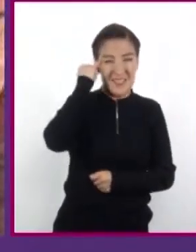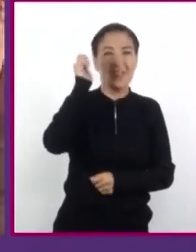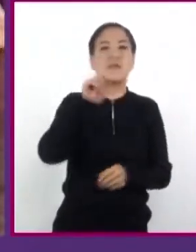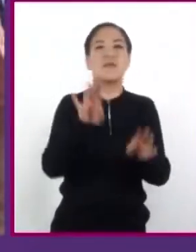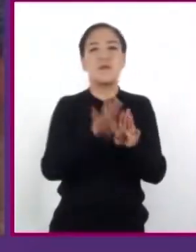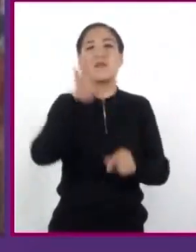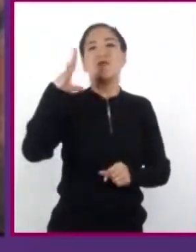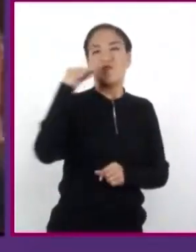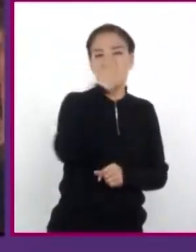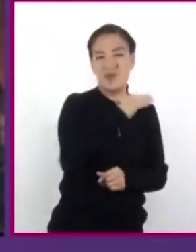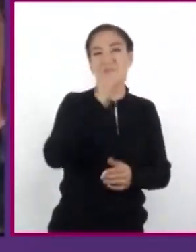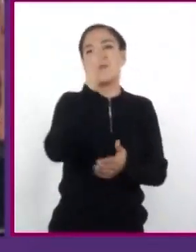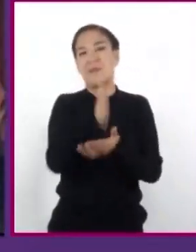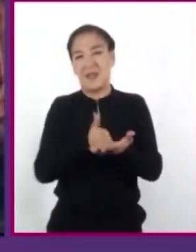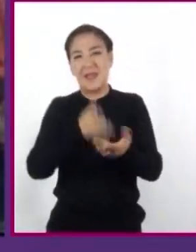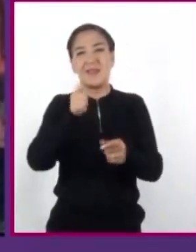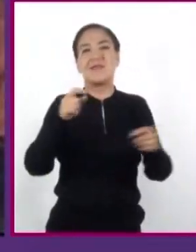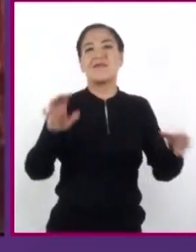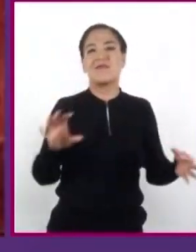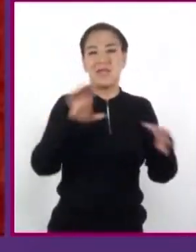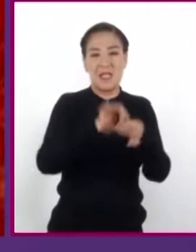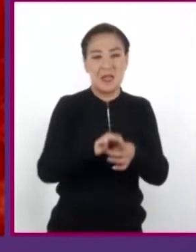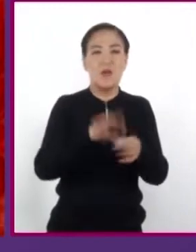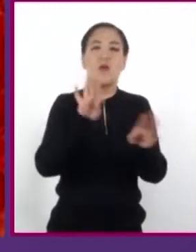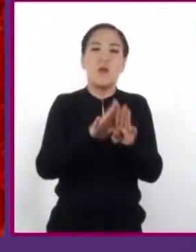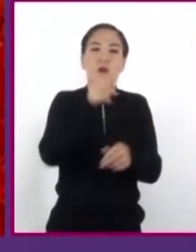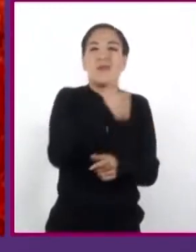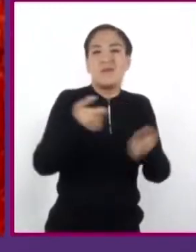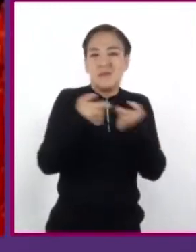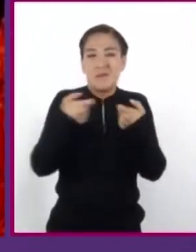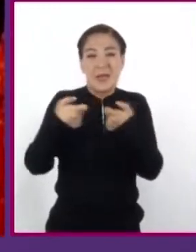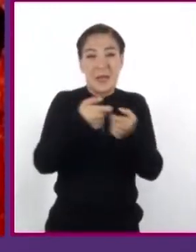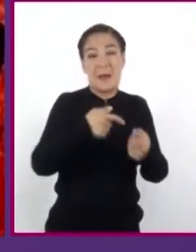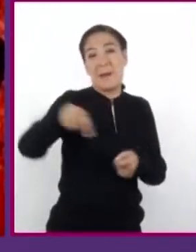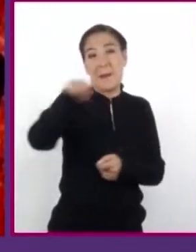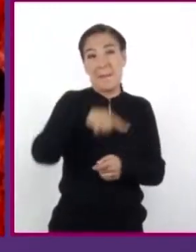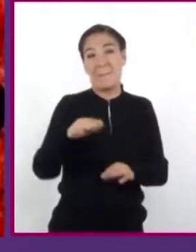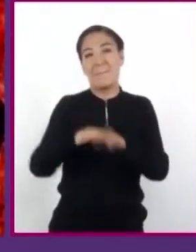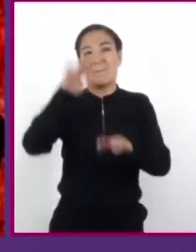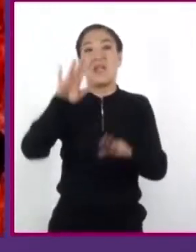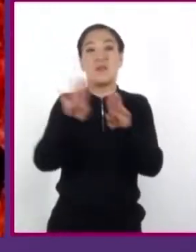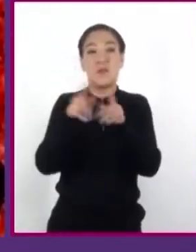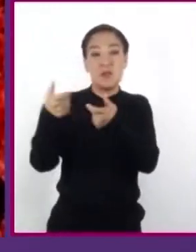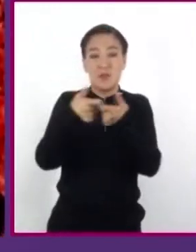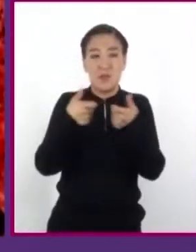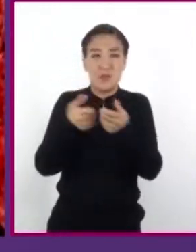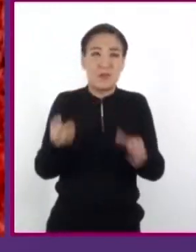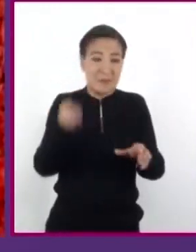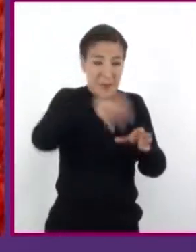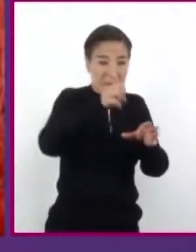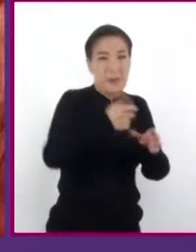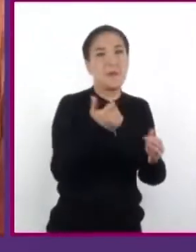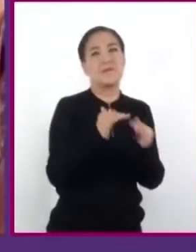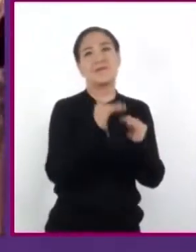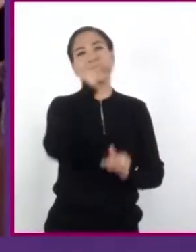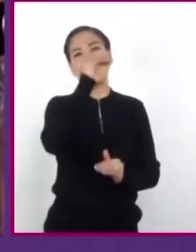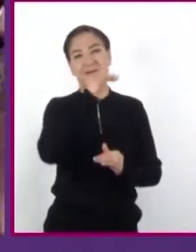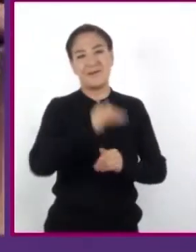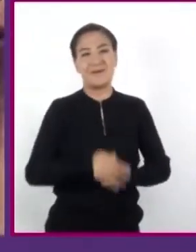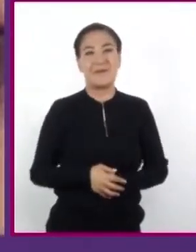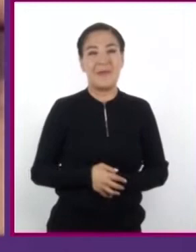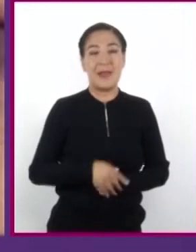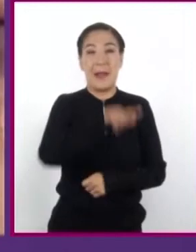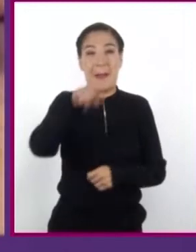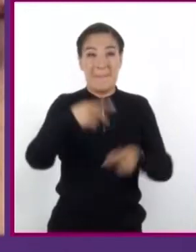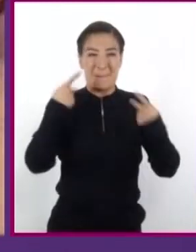mulatos y negros hacían aportaciones pequeñas, pero como eran muchos, la suma de ellas llegaba a ser considerable. Las